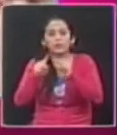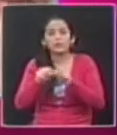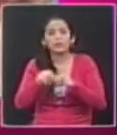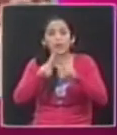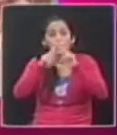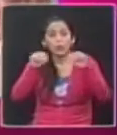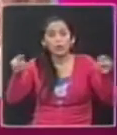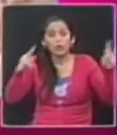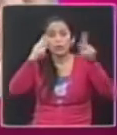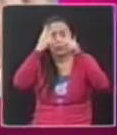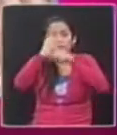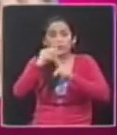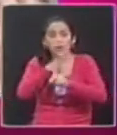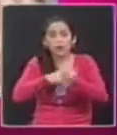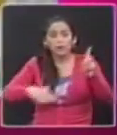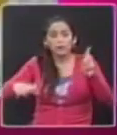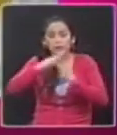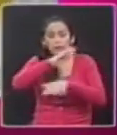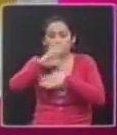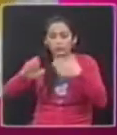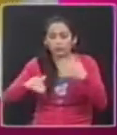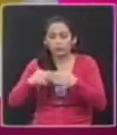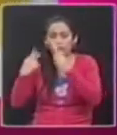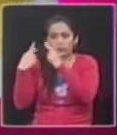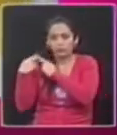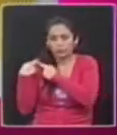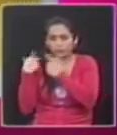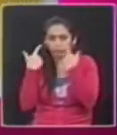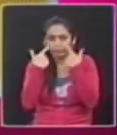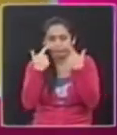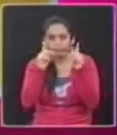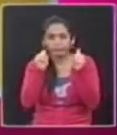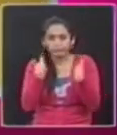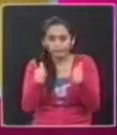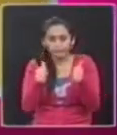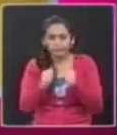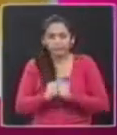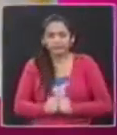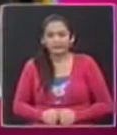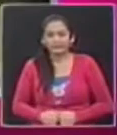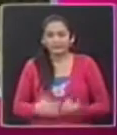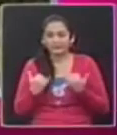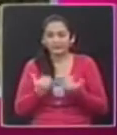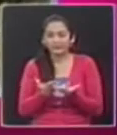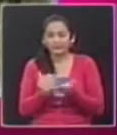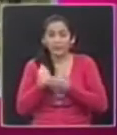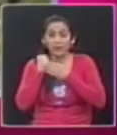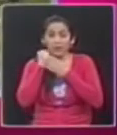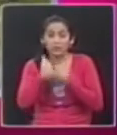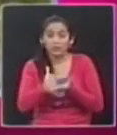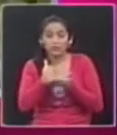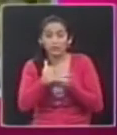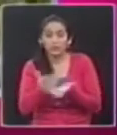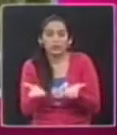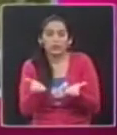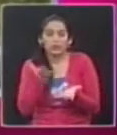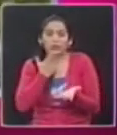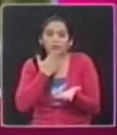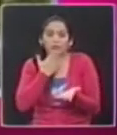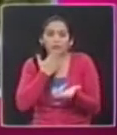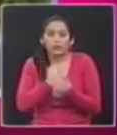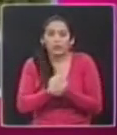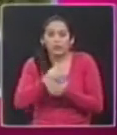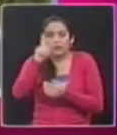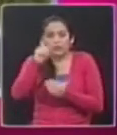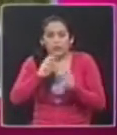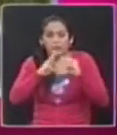son básicamente las que en este momento están proveyendo de las materias primas de origen legal,